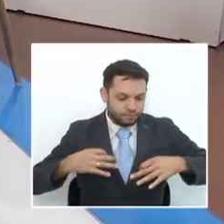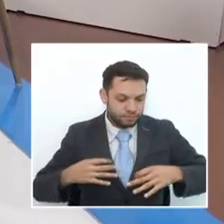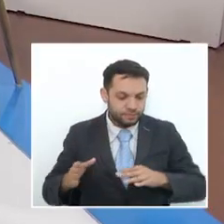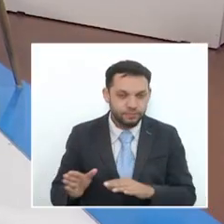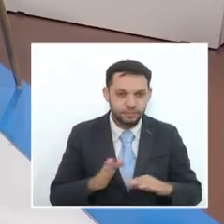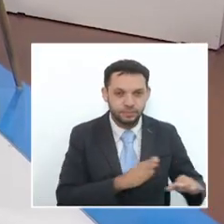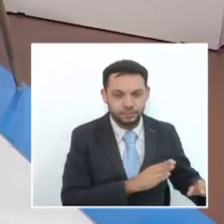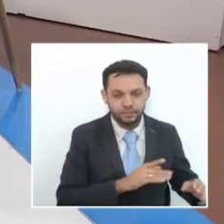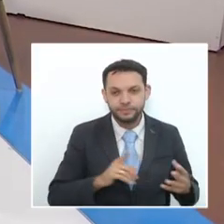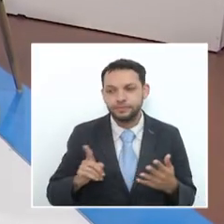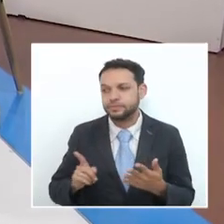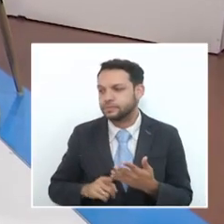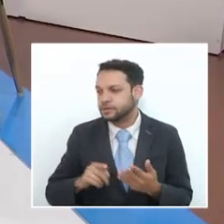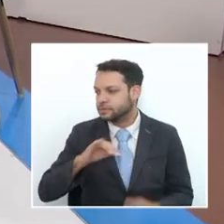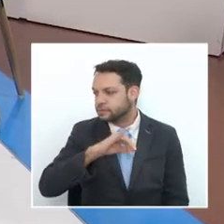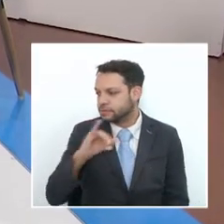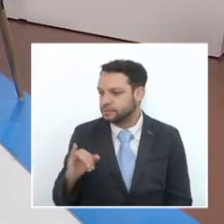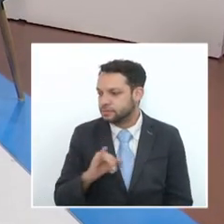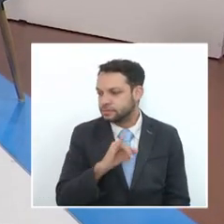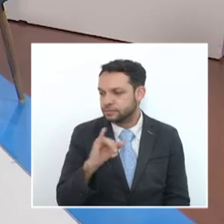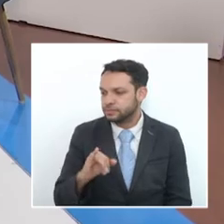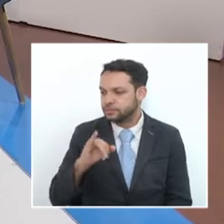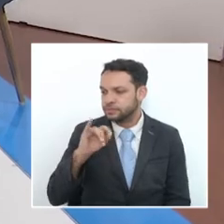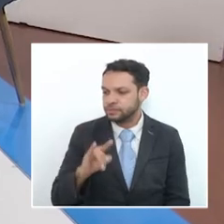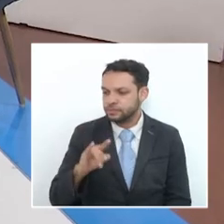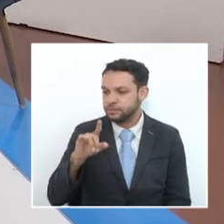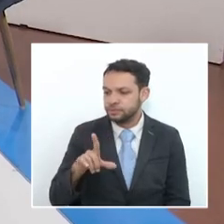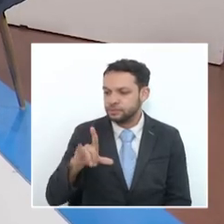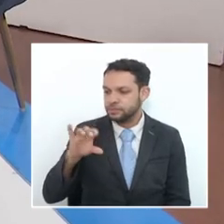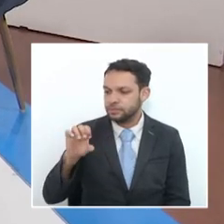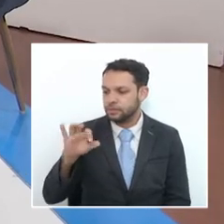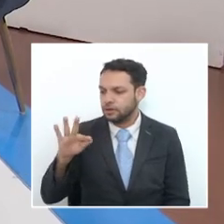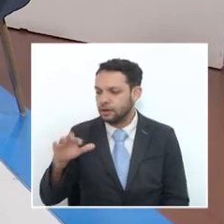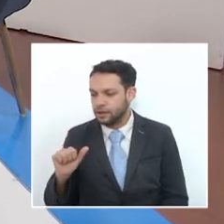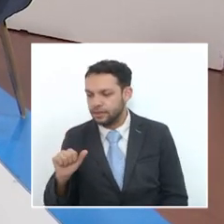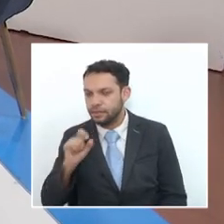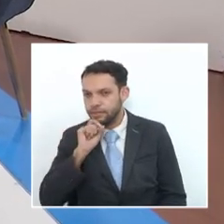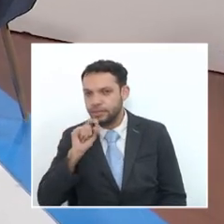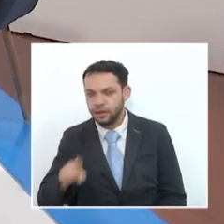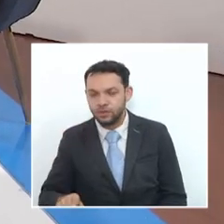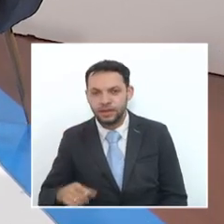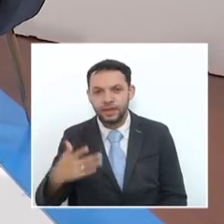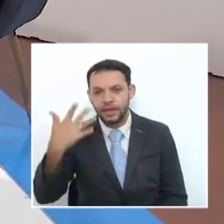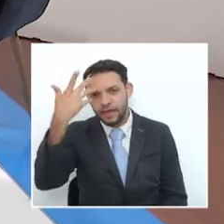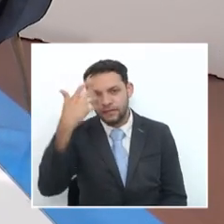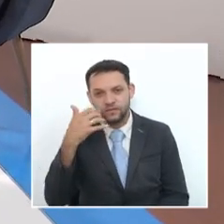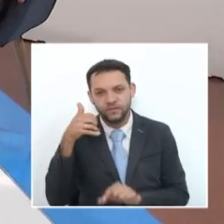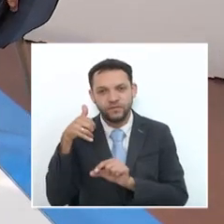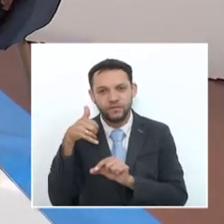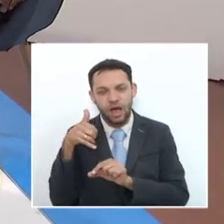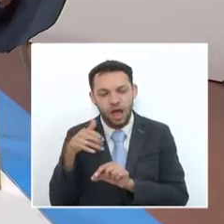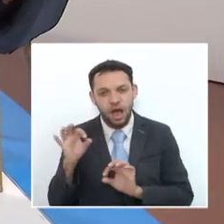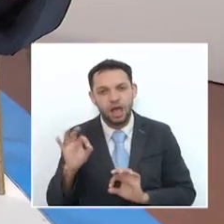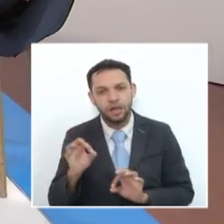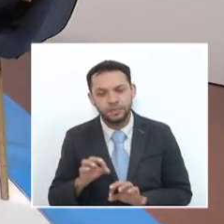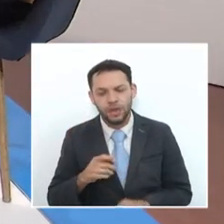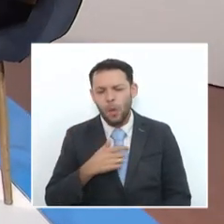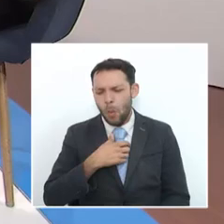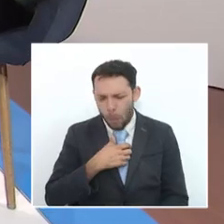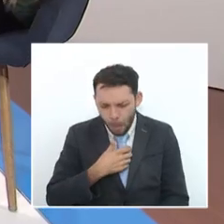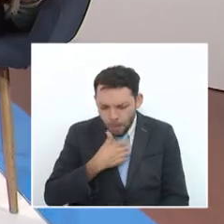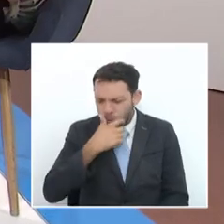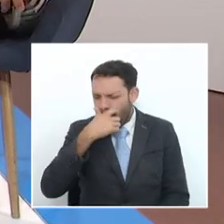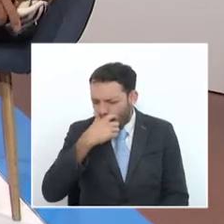Julieta Ramírez, mi consulta es para saber qué puedo tomar o qué examen hacerme. He tenido una tos seca hace ya más de